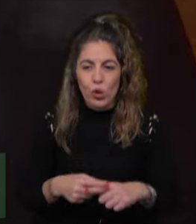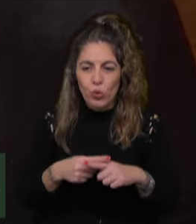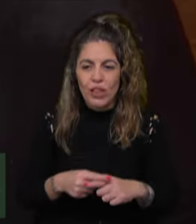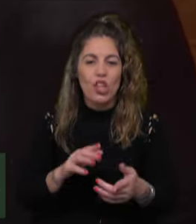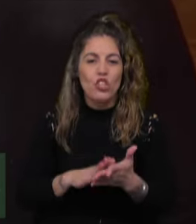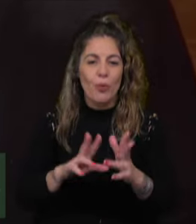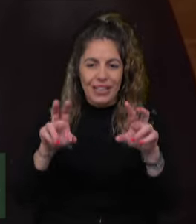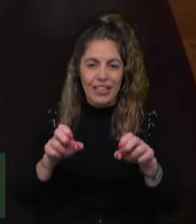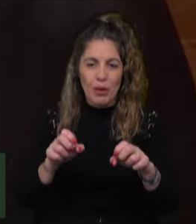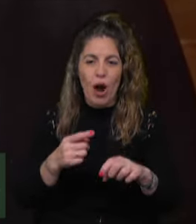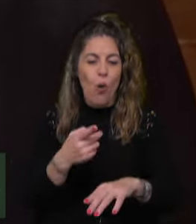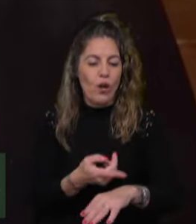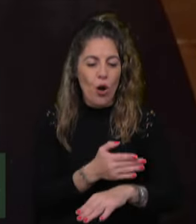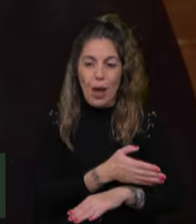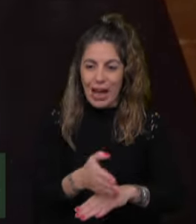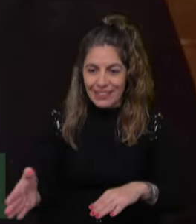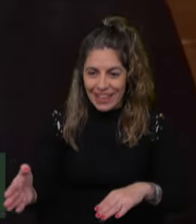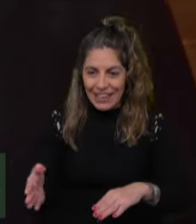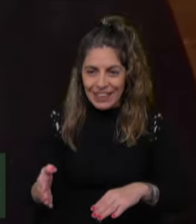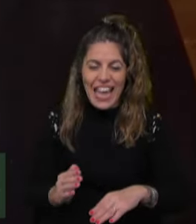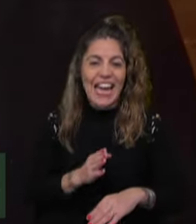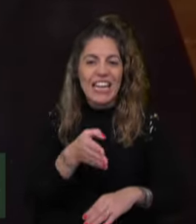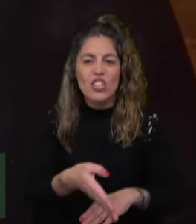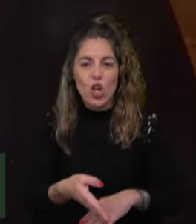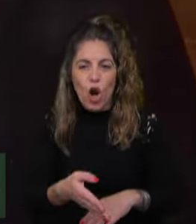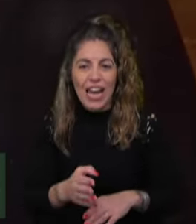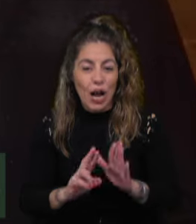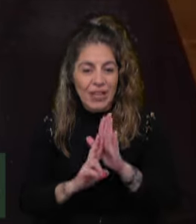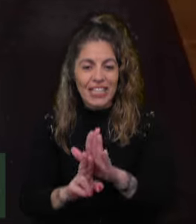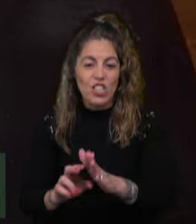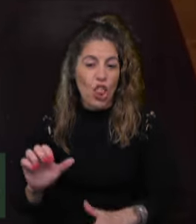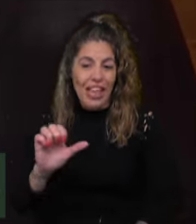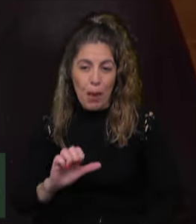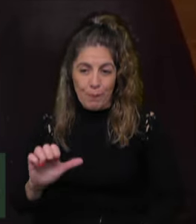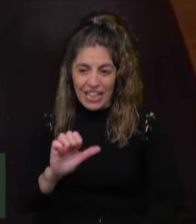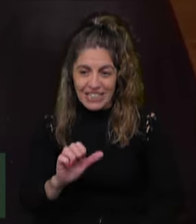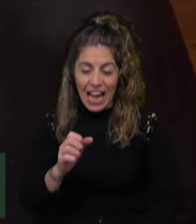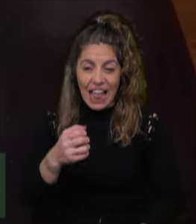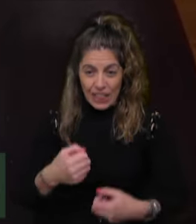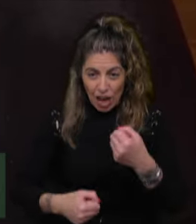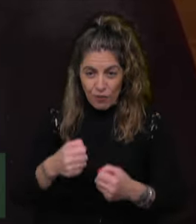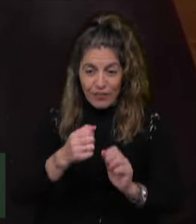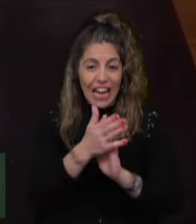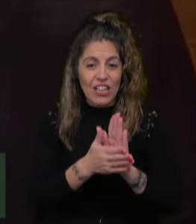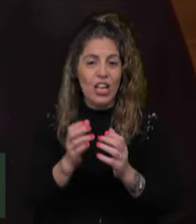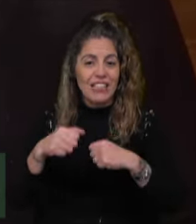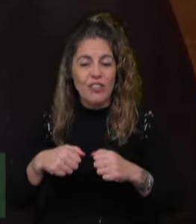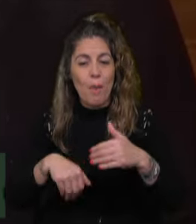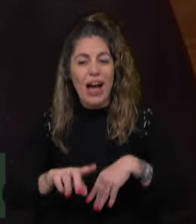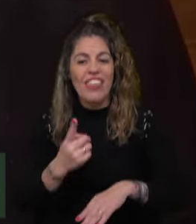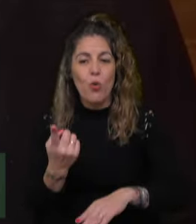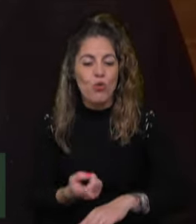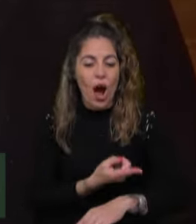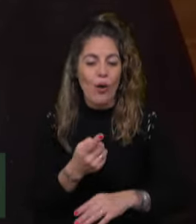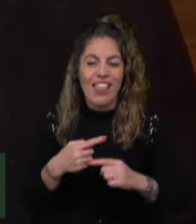hora más tarde aproximadamente ingresó la representación de las Fábricas Nacionales de Cerveza y estuvieron más de una hora